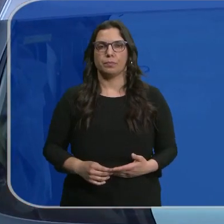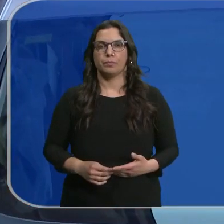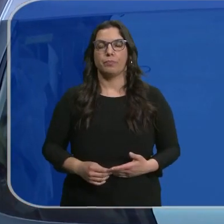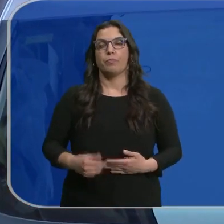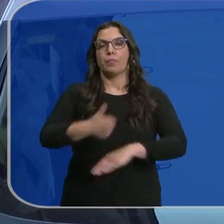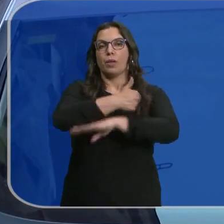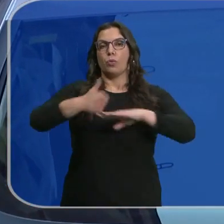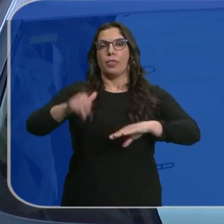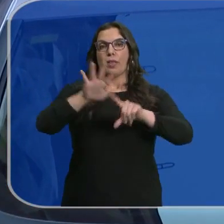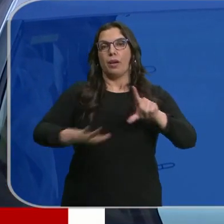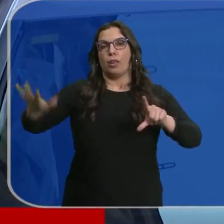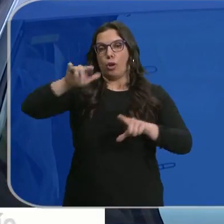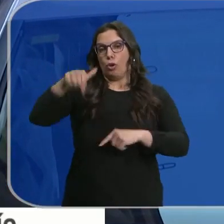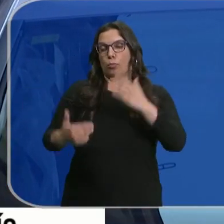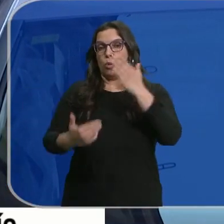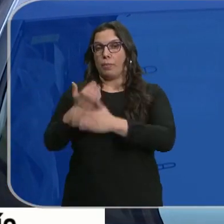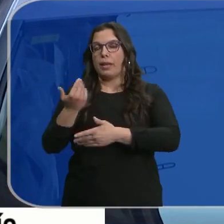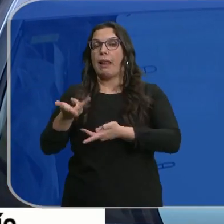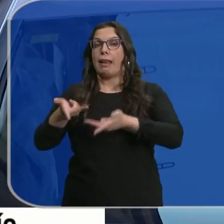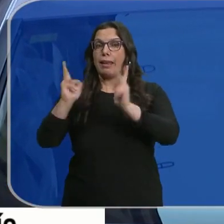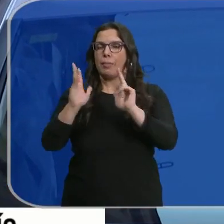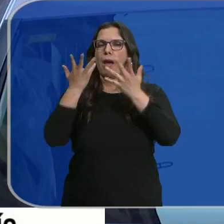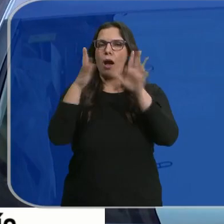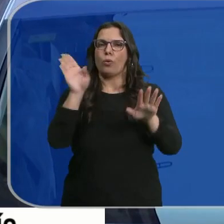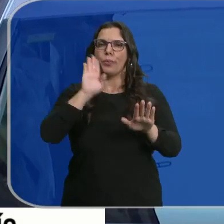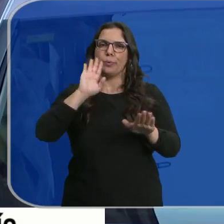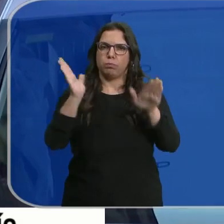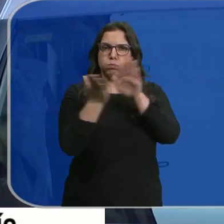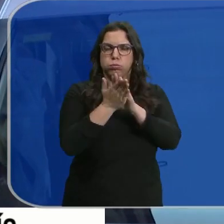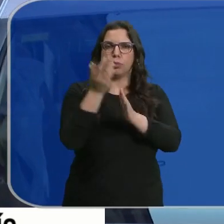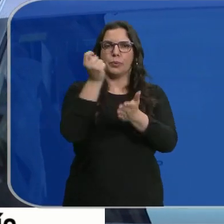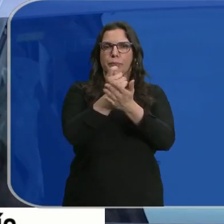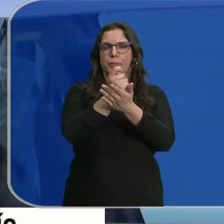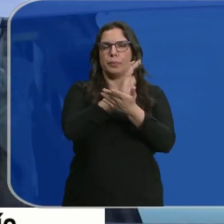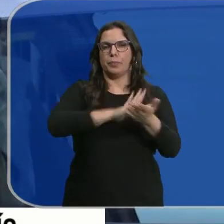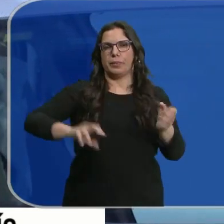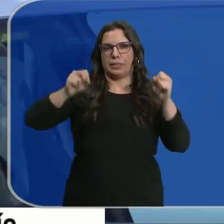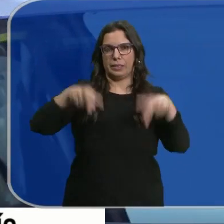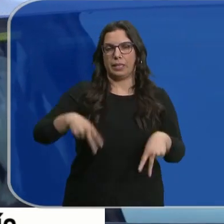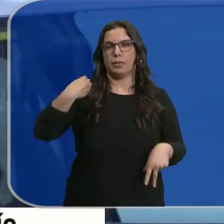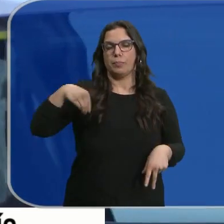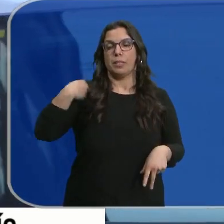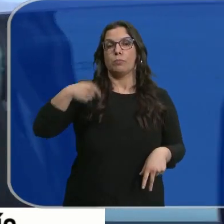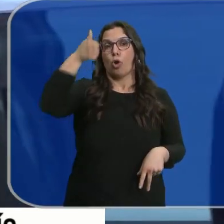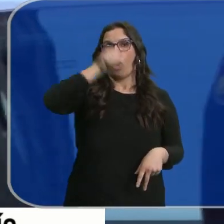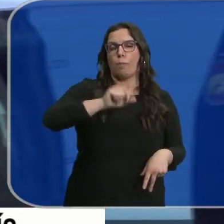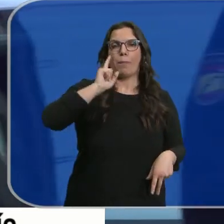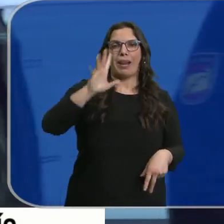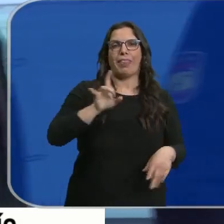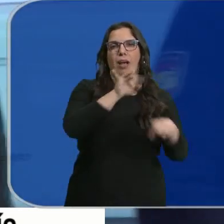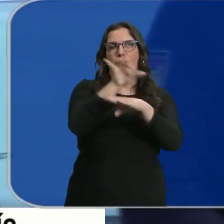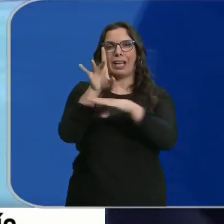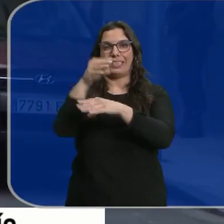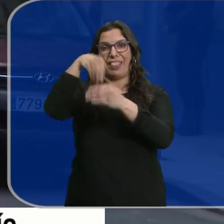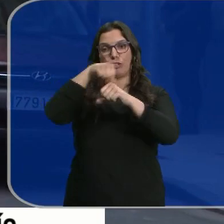La Audiencia Nacional ha puesto esta mañana en libertad con cargos y sin fianza a Pompeyo González, el mirandés acusado de enviar cartas bomba a varios